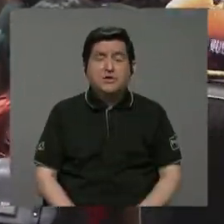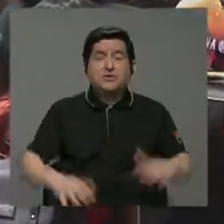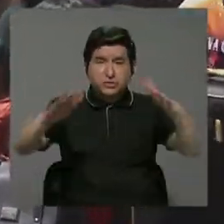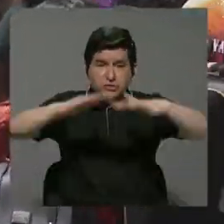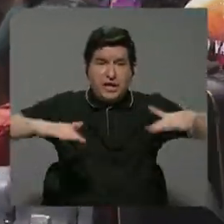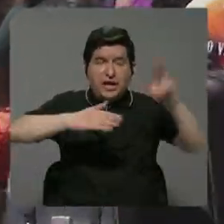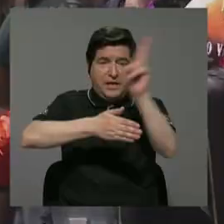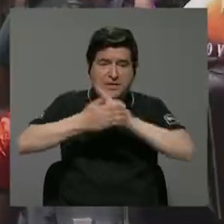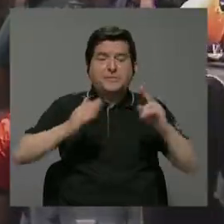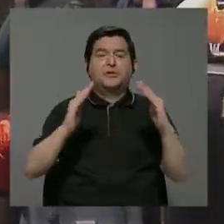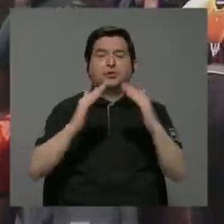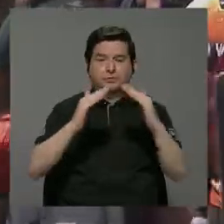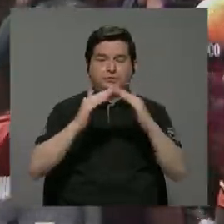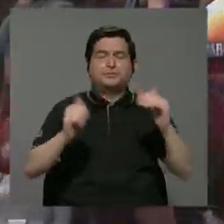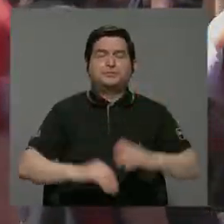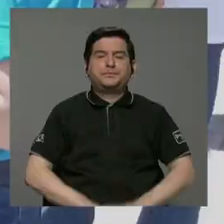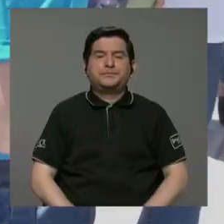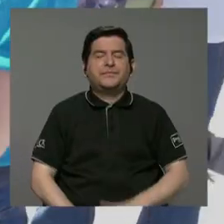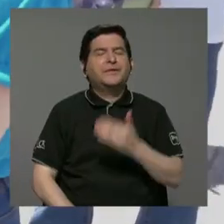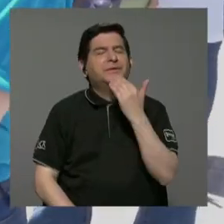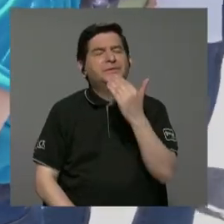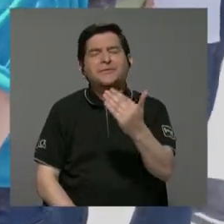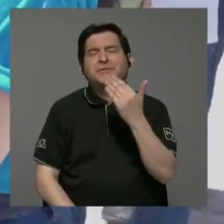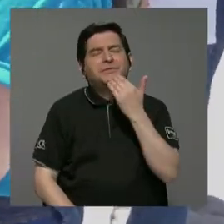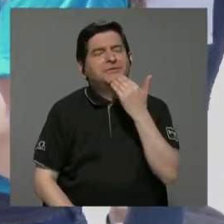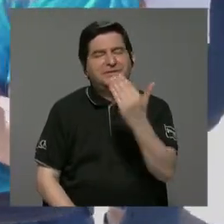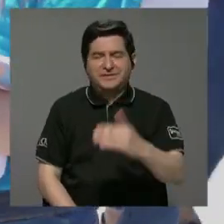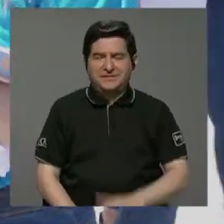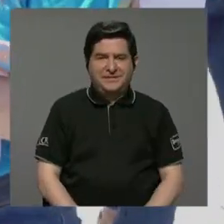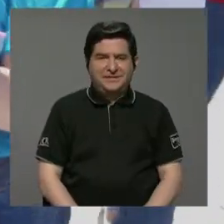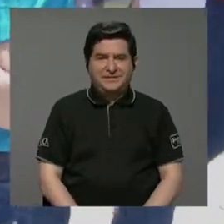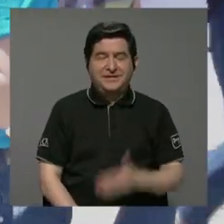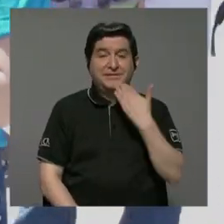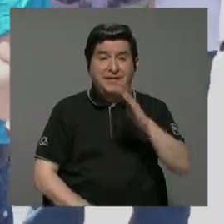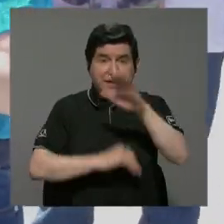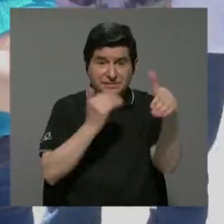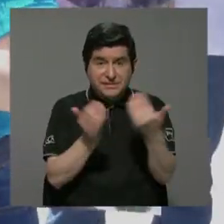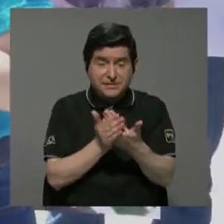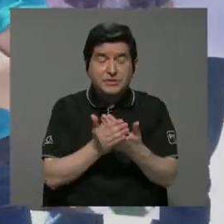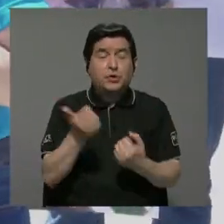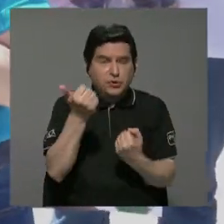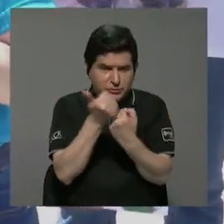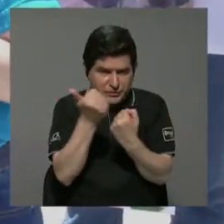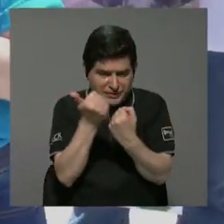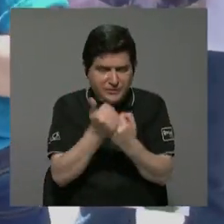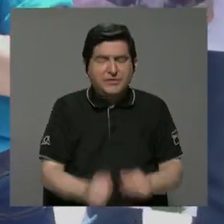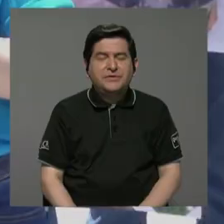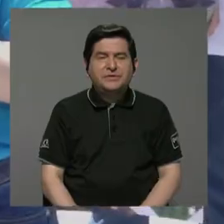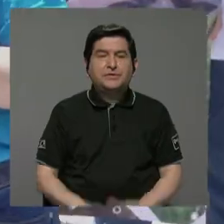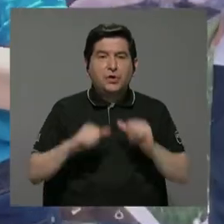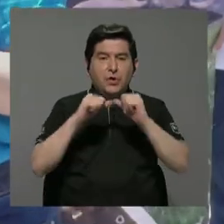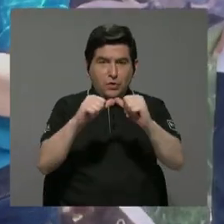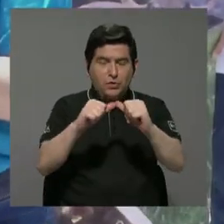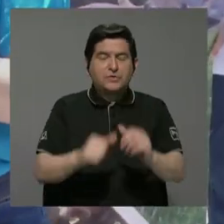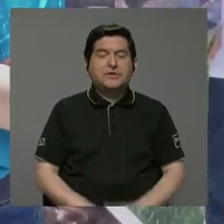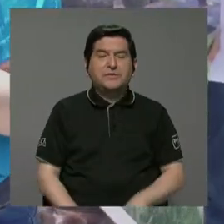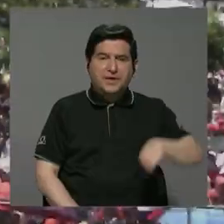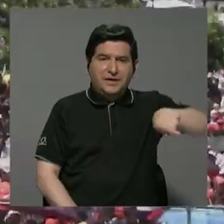campus universitario. Muchísimas gracias, gracias a todos también por el apoyo. Vamos a volver al estudio.